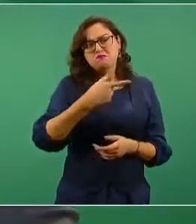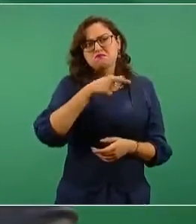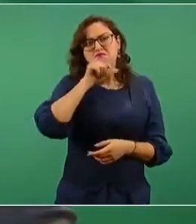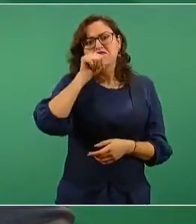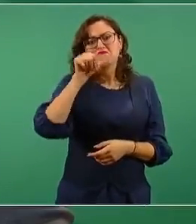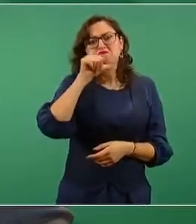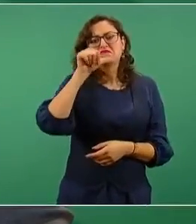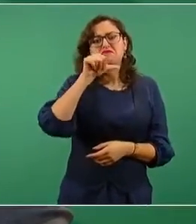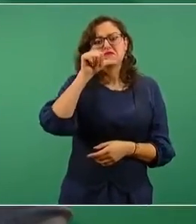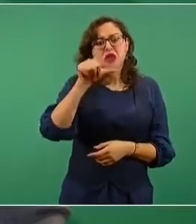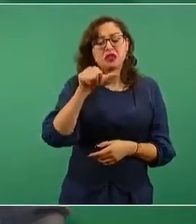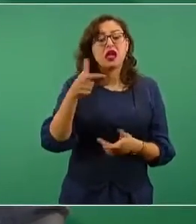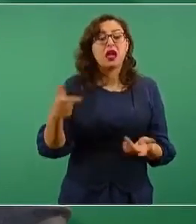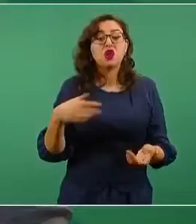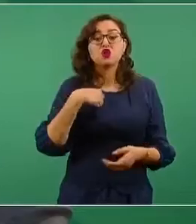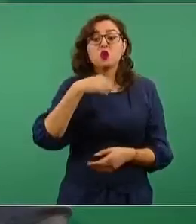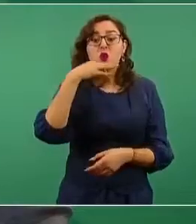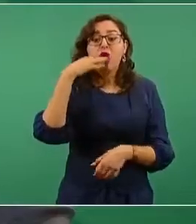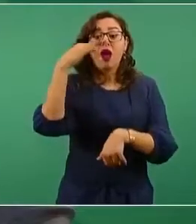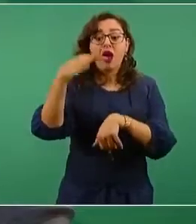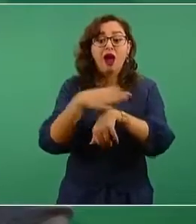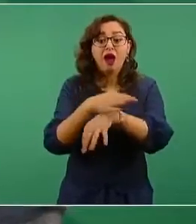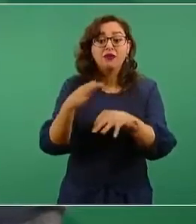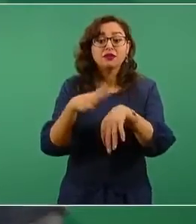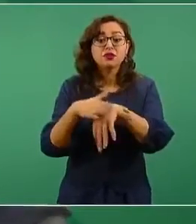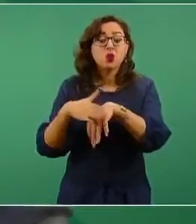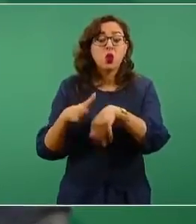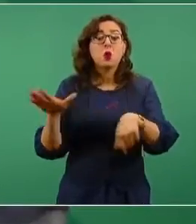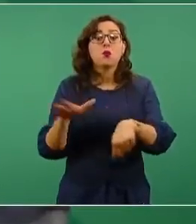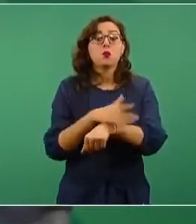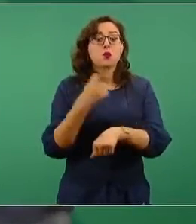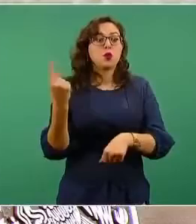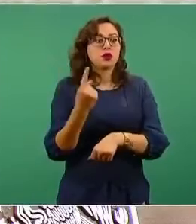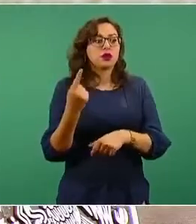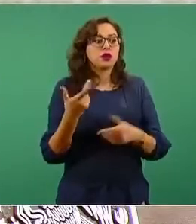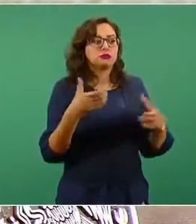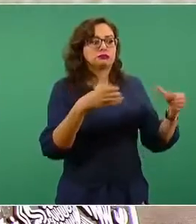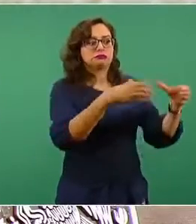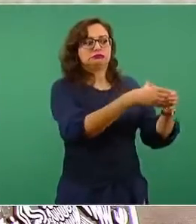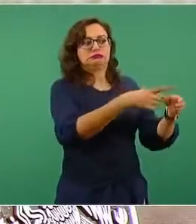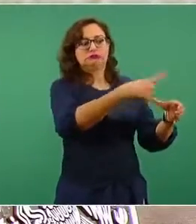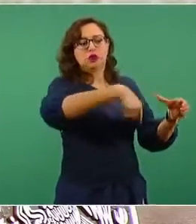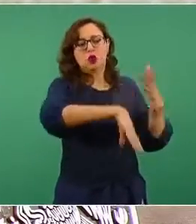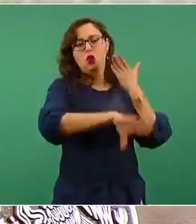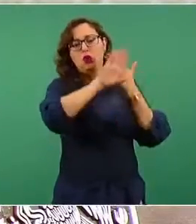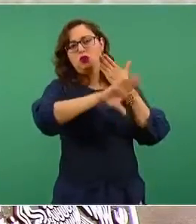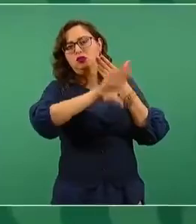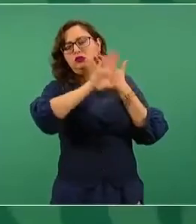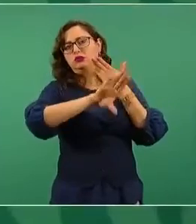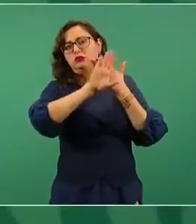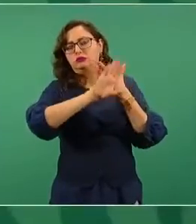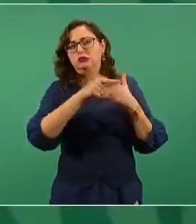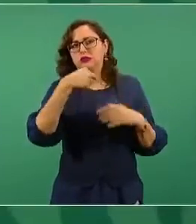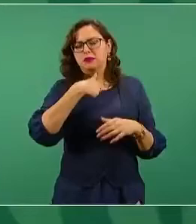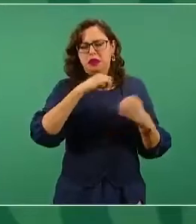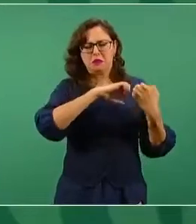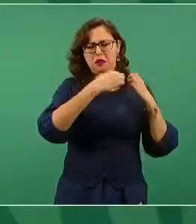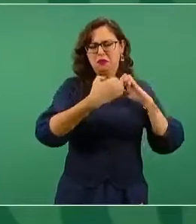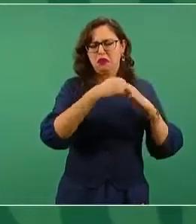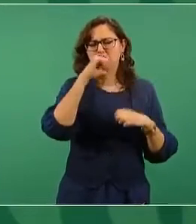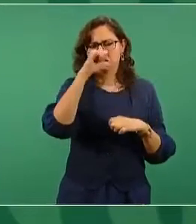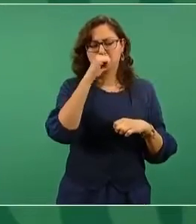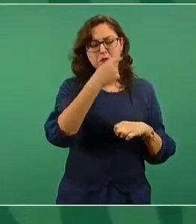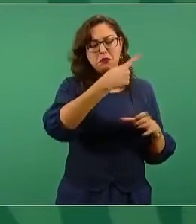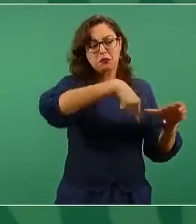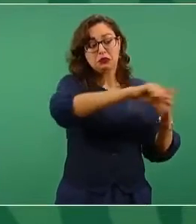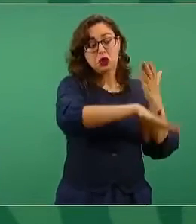no infundan miedo a los inversionistas. Ahora con la reforma